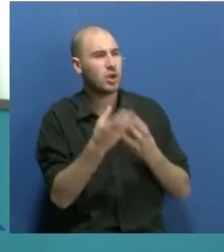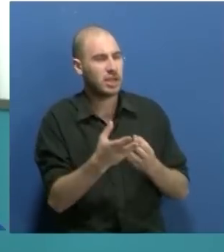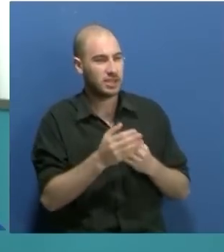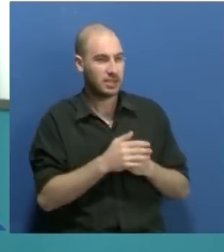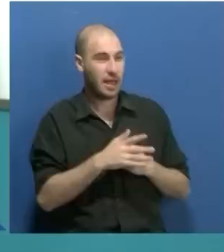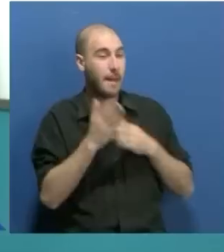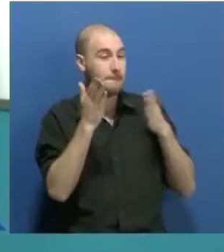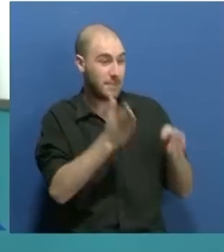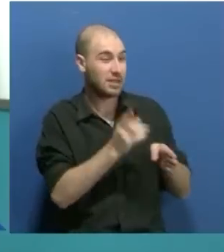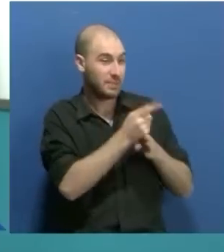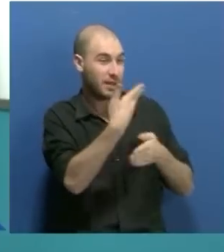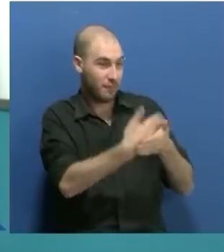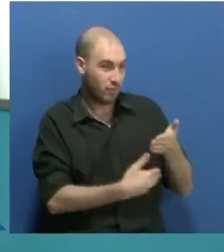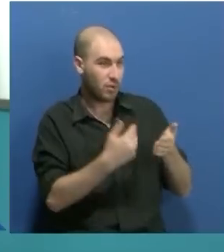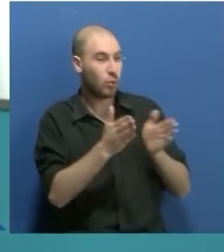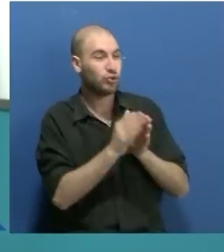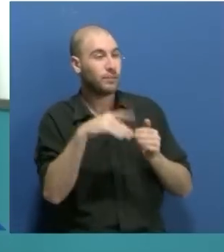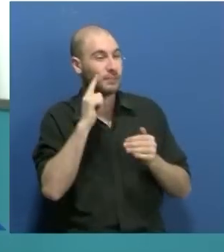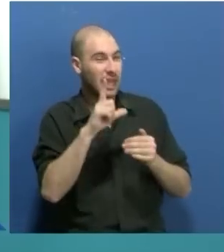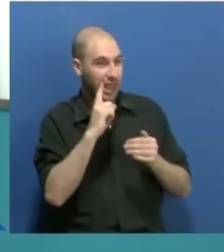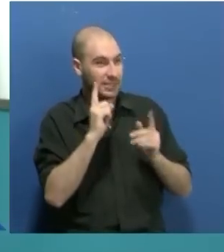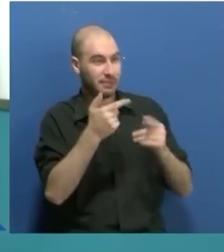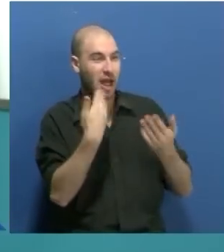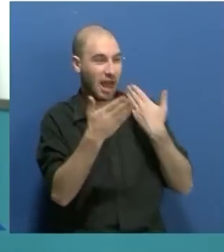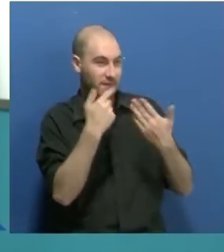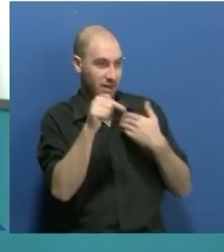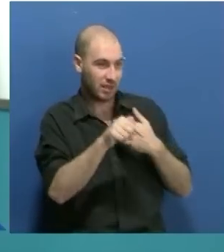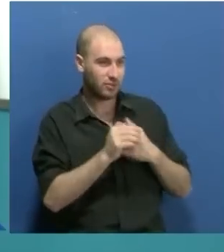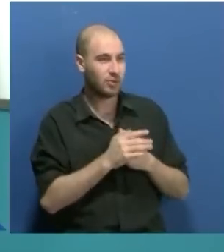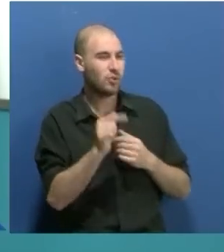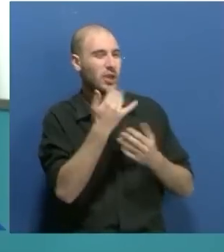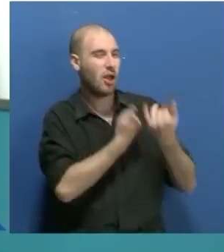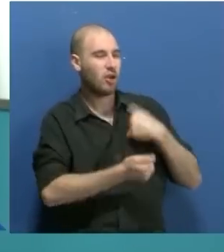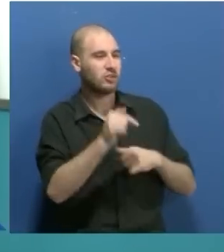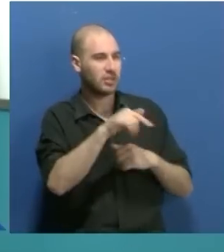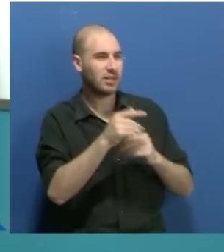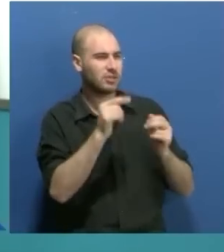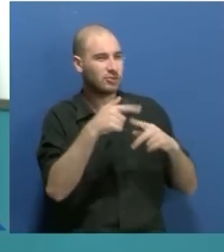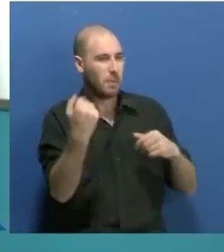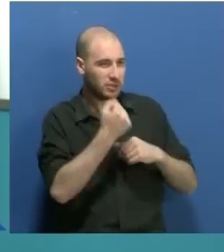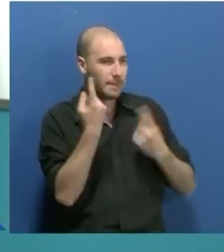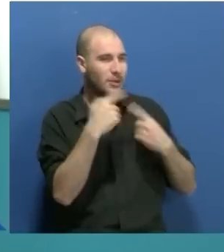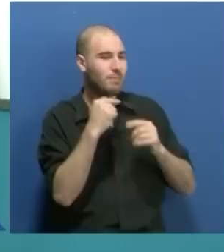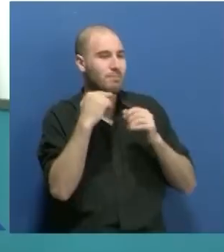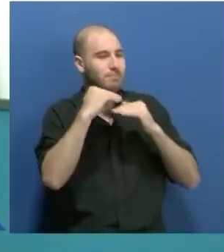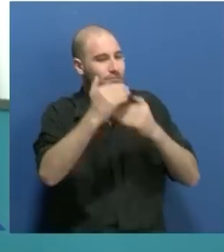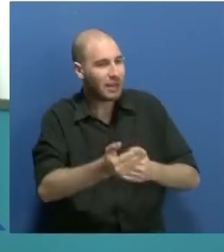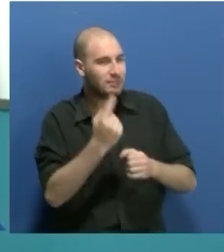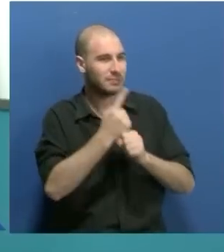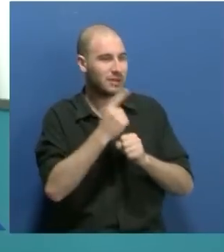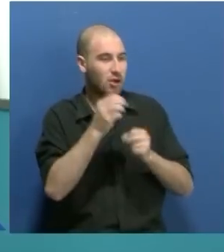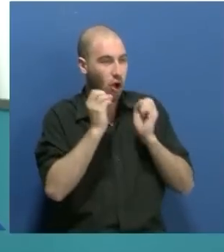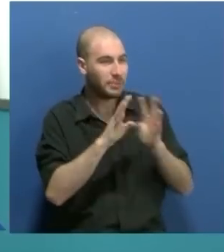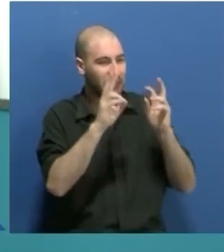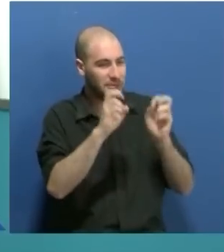en la primera parte del informe, con Mili, con ustedes también hablando allí, hablaban de la riqueza. Pero bueno, ¿cómo fue el primer paso, ¿no? de iniciar